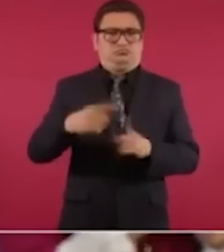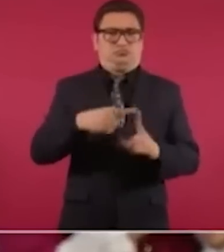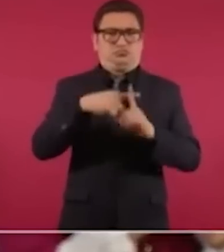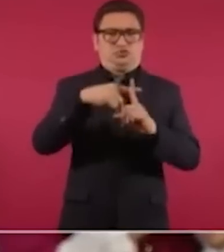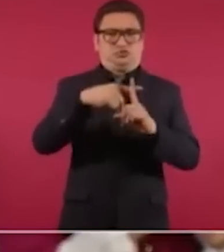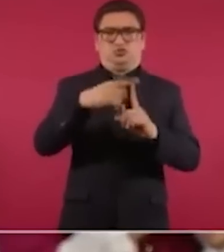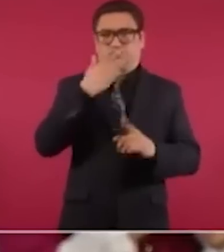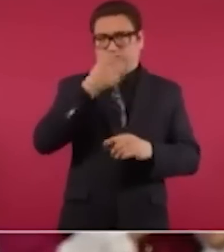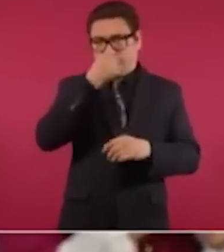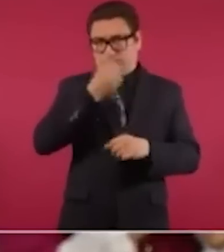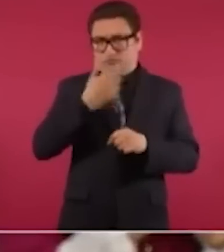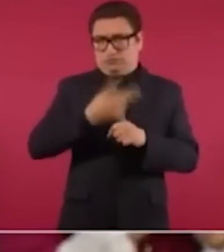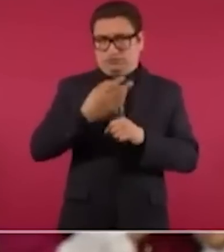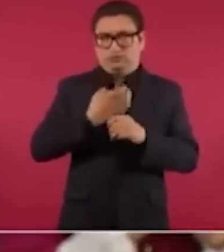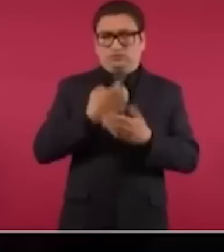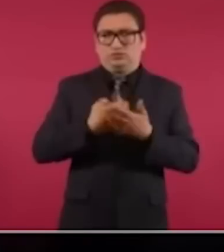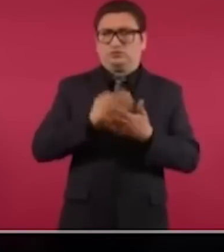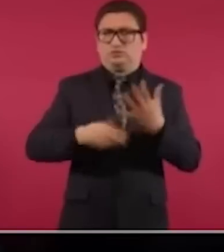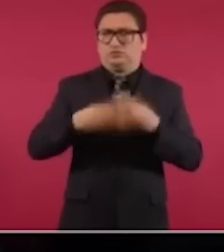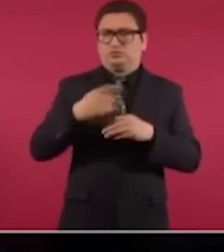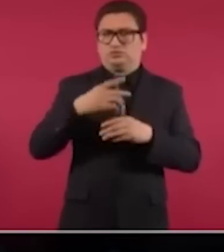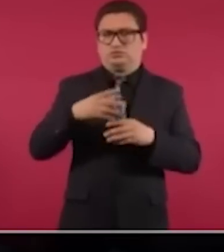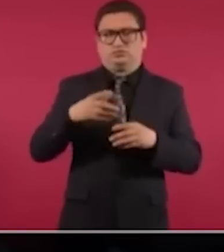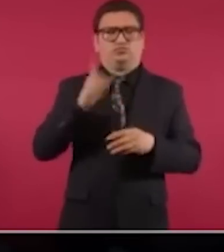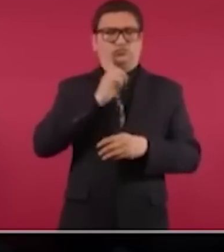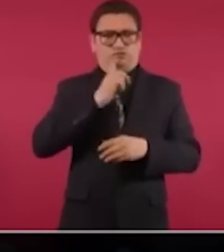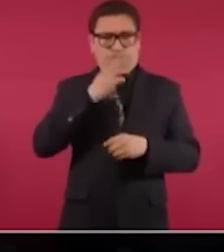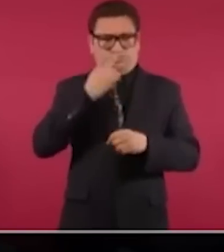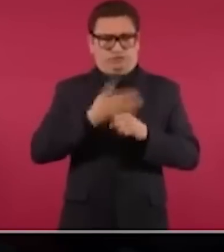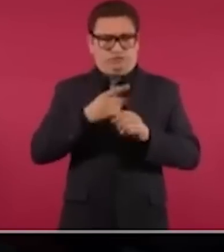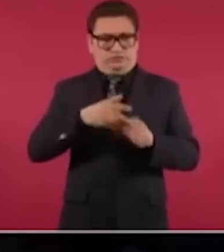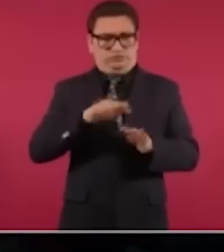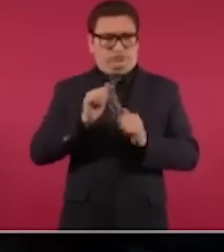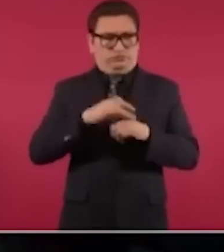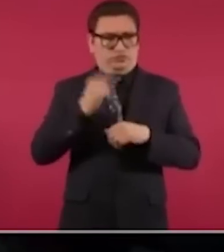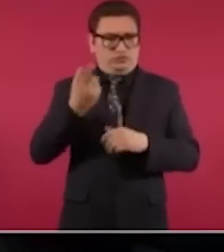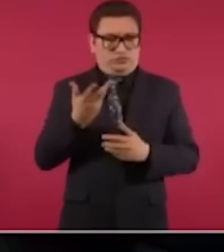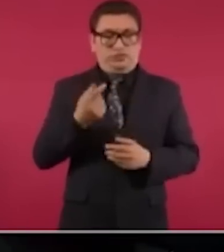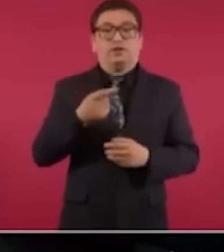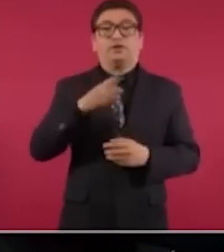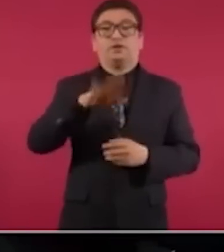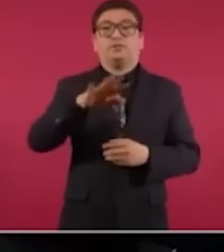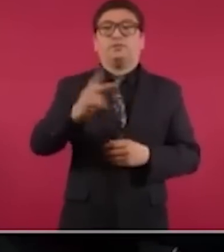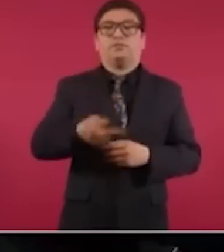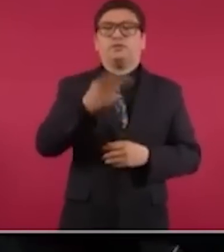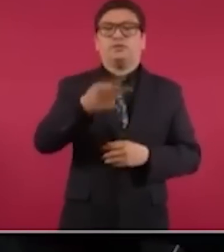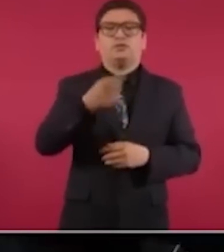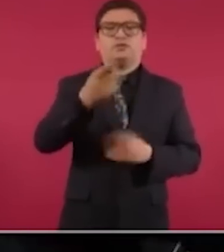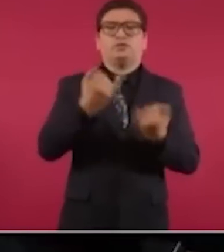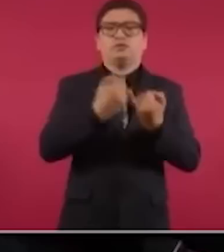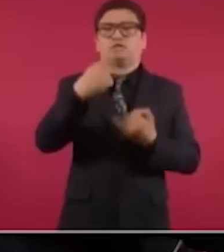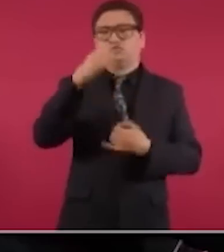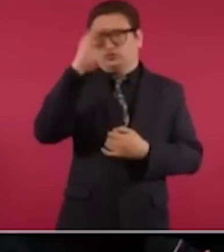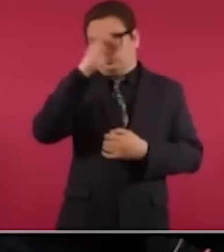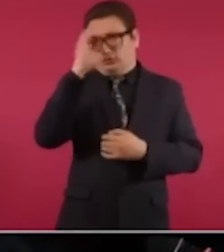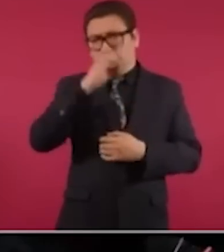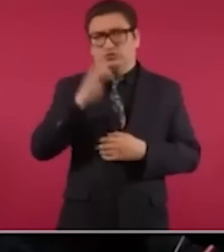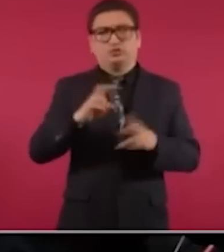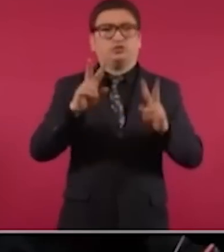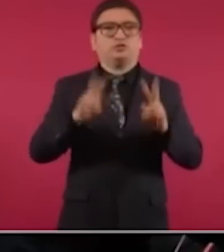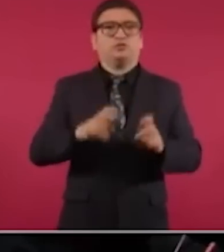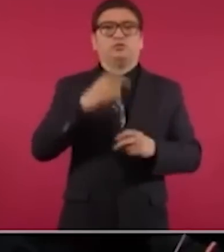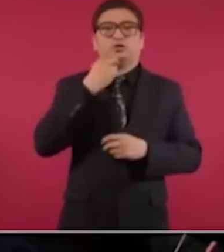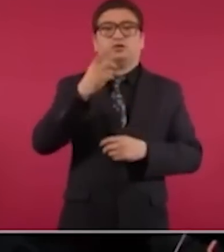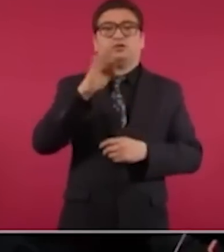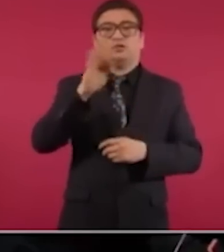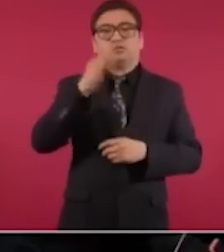se va la secretaría de economía muy raro y al mismo tiempo pues preguntarle al presidente qué piensa de de que se dice que se podría